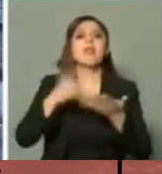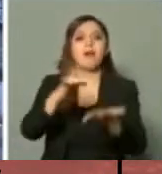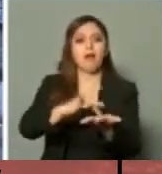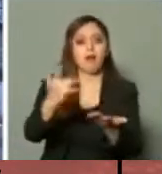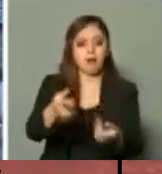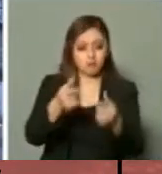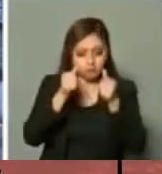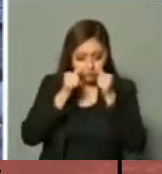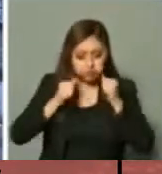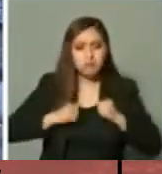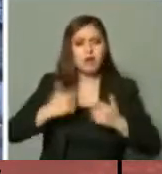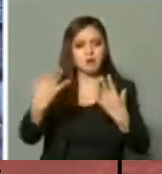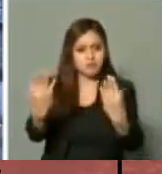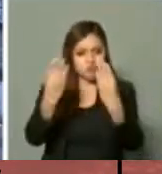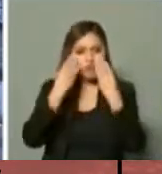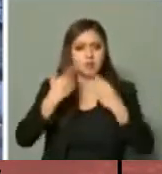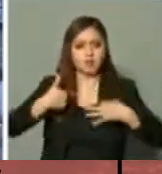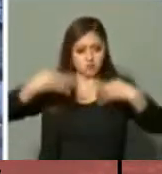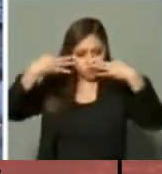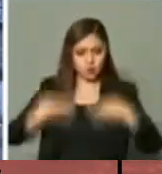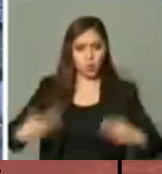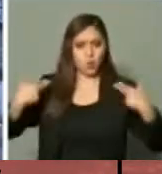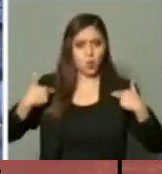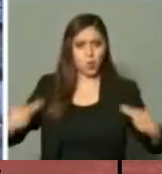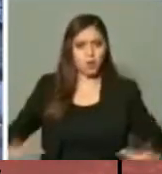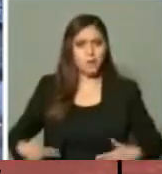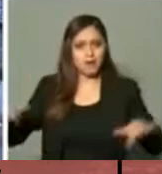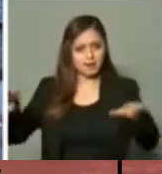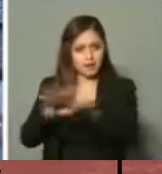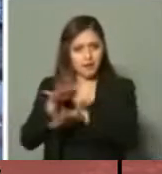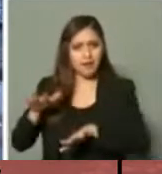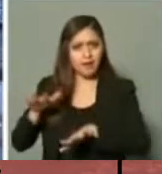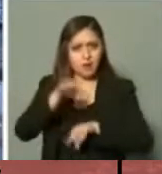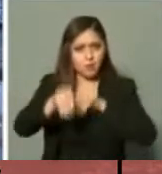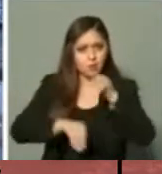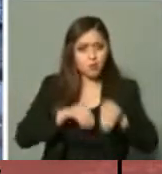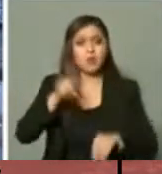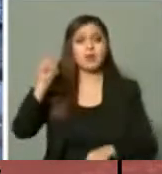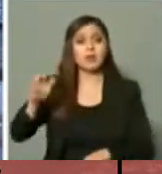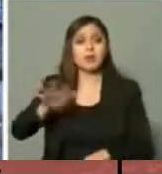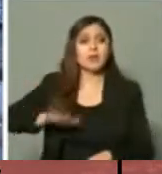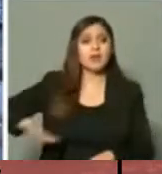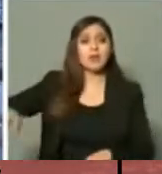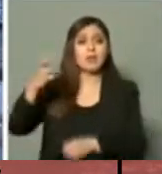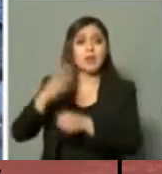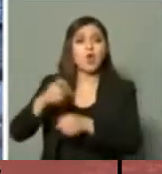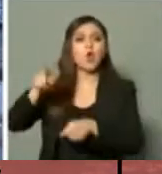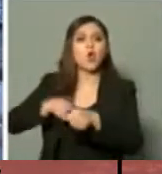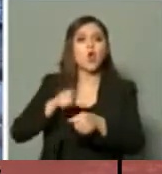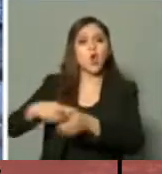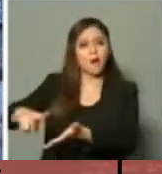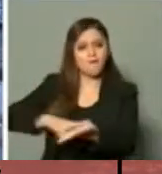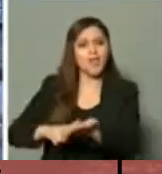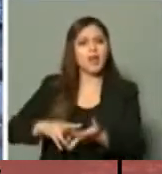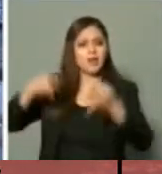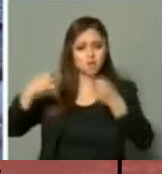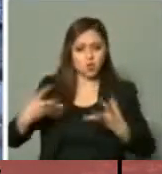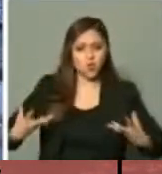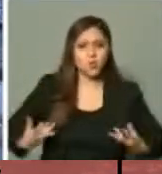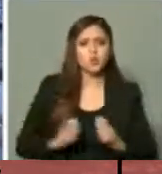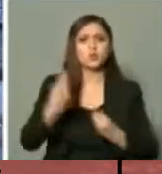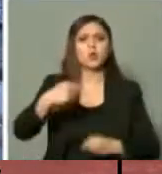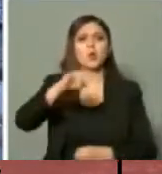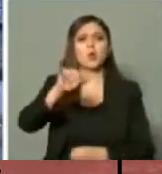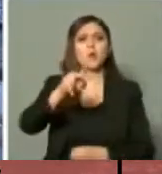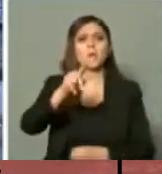hecho un humano de veras de conciencia que pueda transformar las cosas. Ese distrito tercero va a ser verde y vamos a estar juntos, Juan Pablo